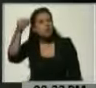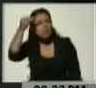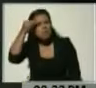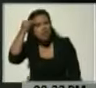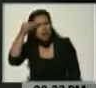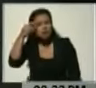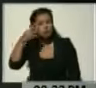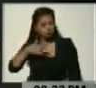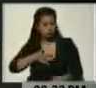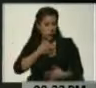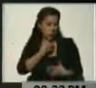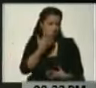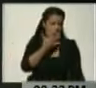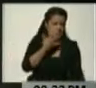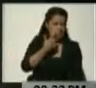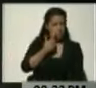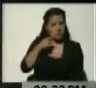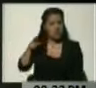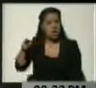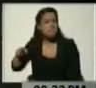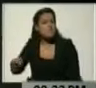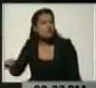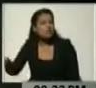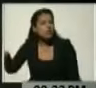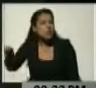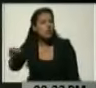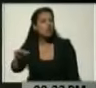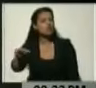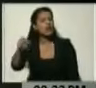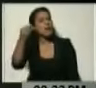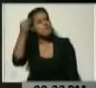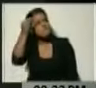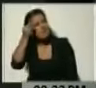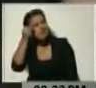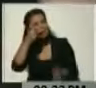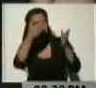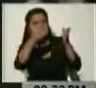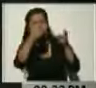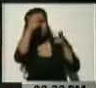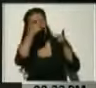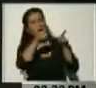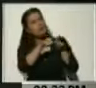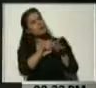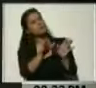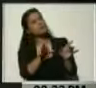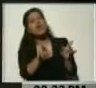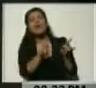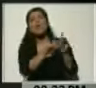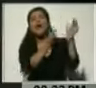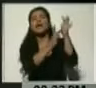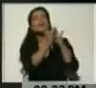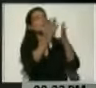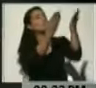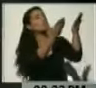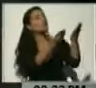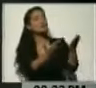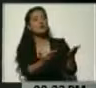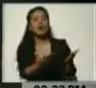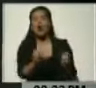pensando que Hugo Chávez Frías es un mesías, una especie de